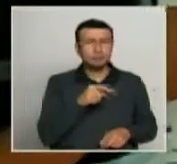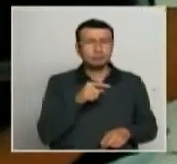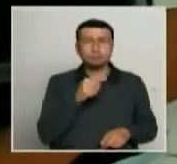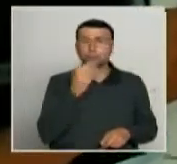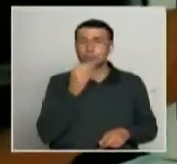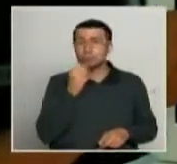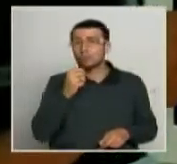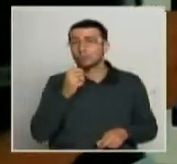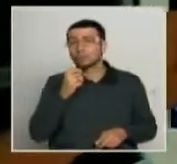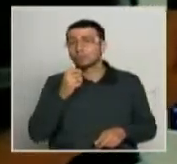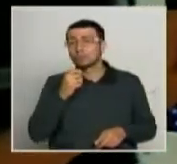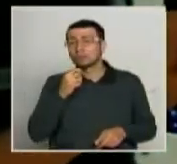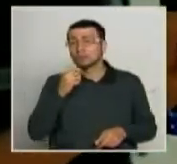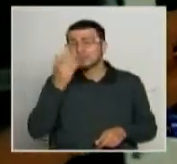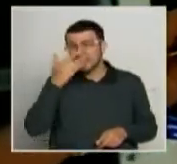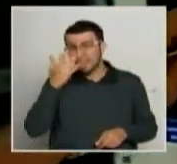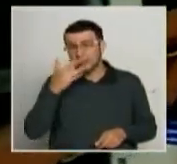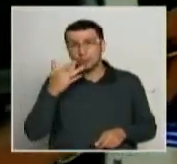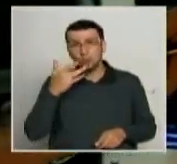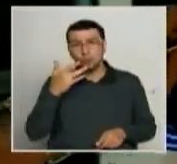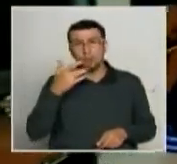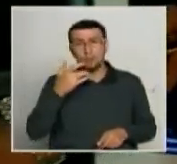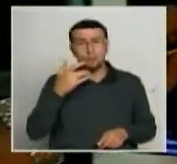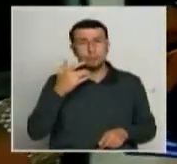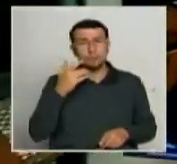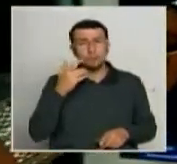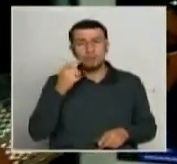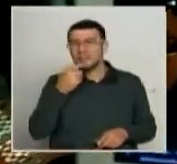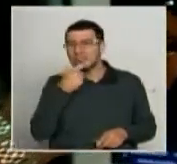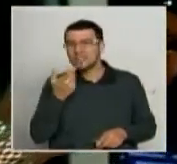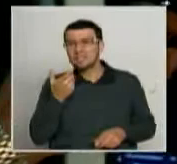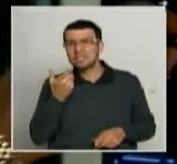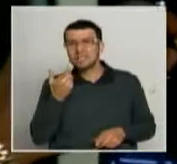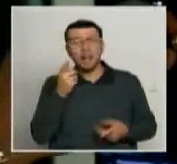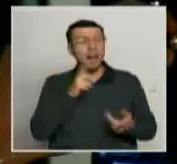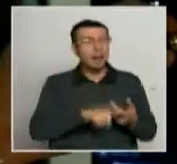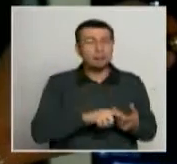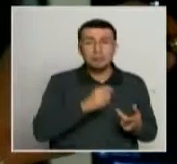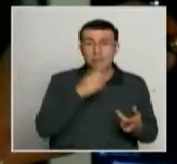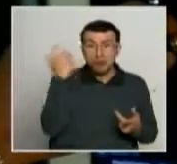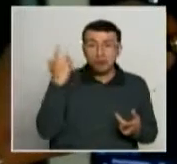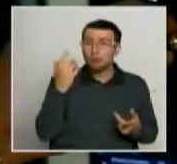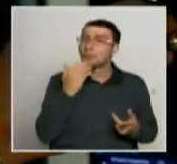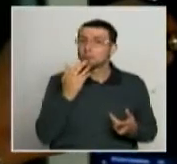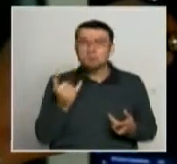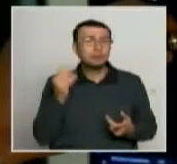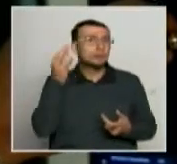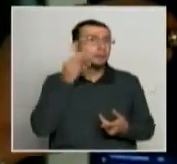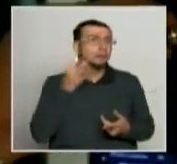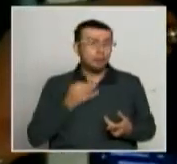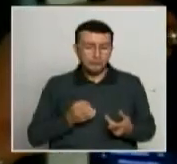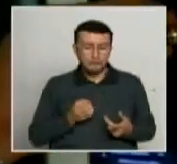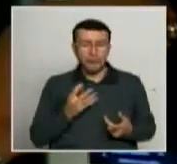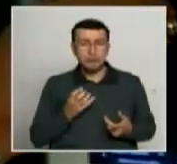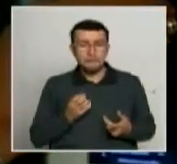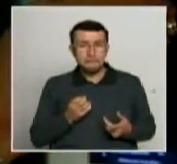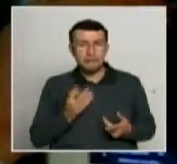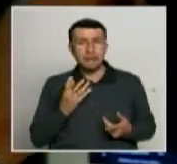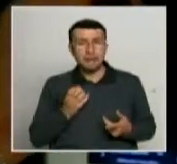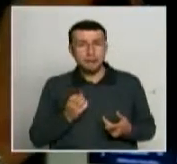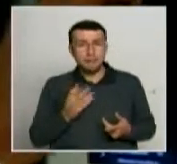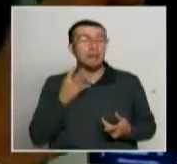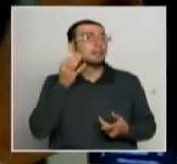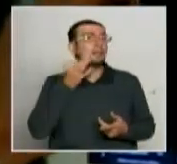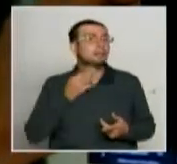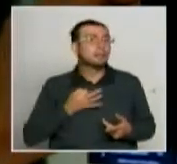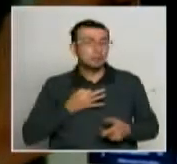grises. Y aquí apreciamos algo que palpita ahí, que es una arteria. Las arterias son pulsátiles, las venas no pulsan. Esa es una